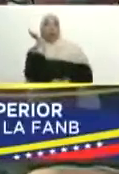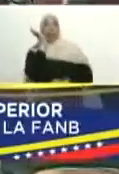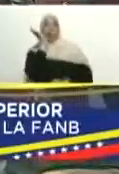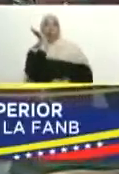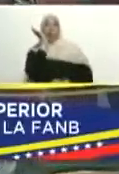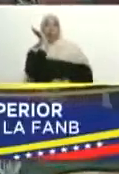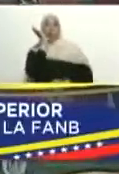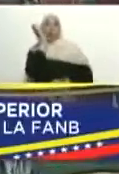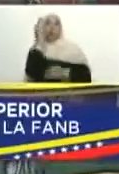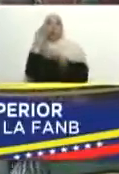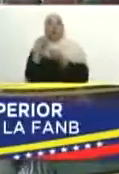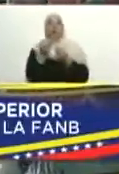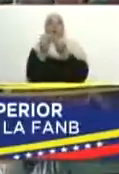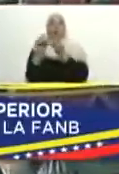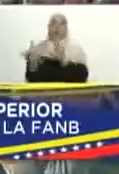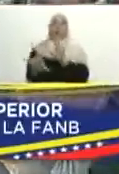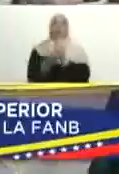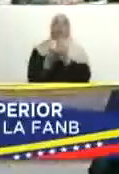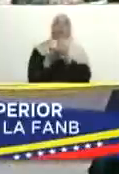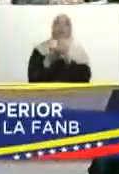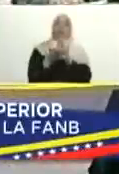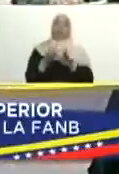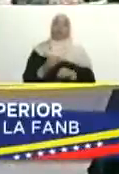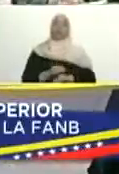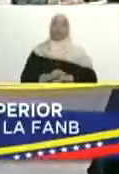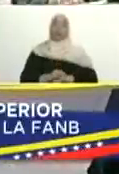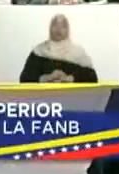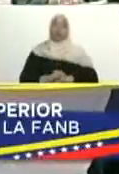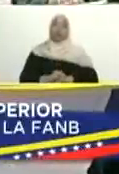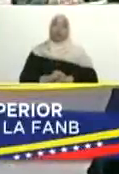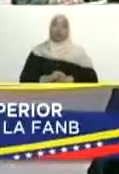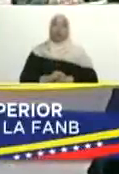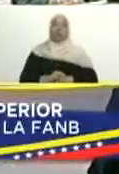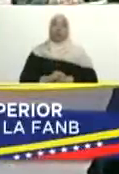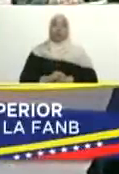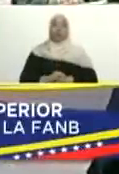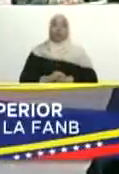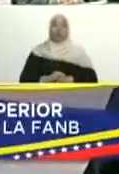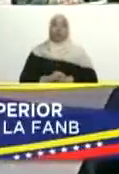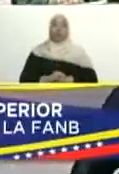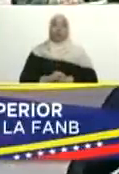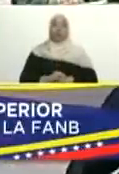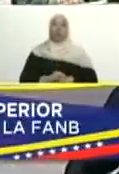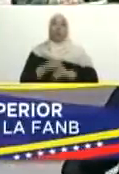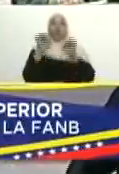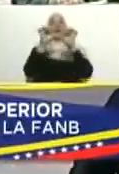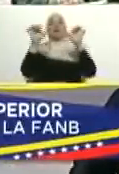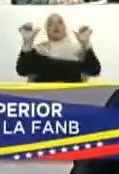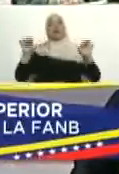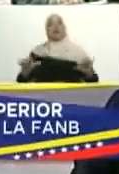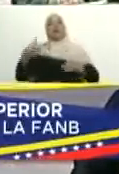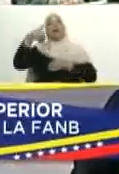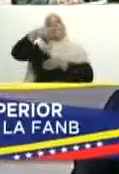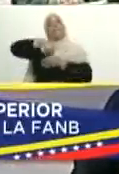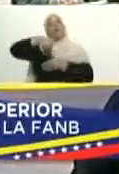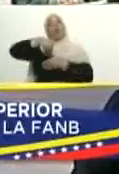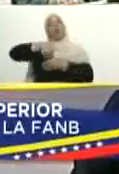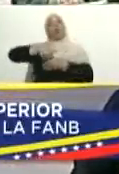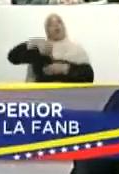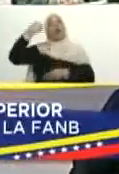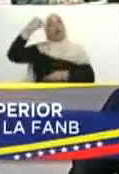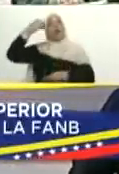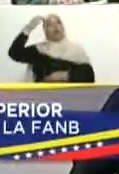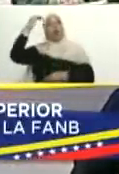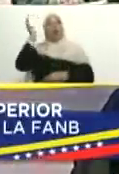Debería reformarse la ley y colocarle a Meliás, sistema electoral de Venezuela, Tibisay